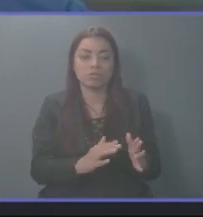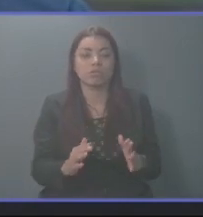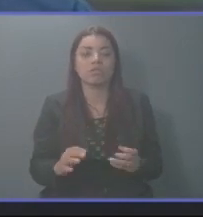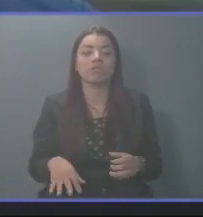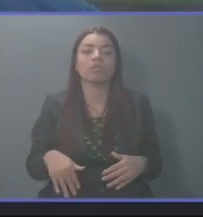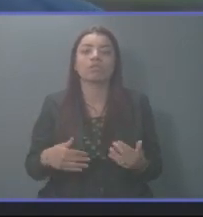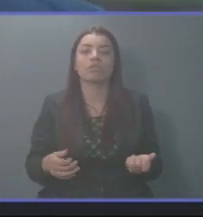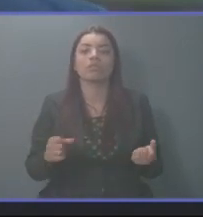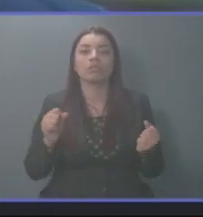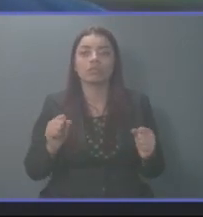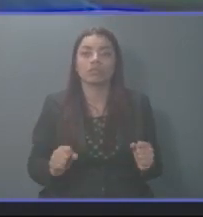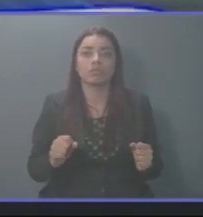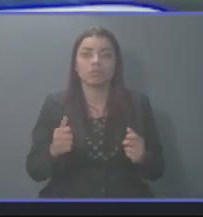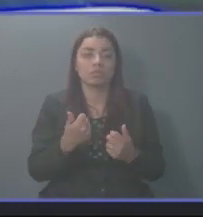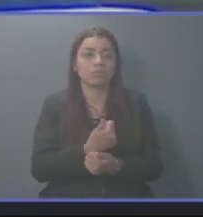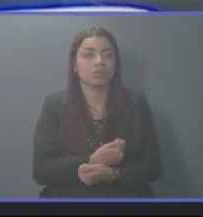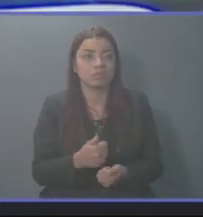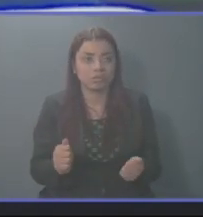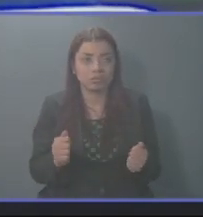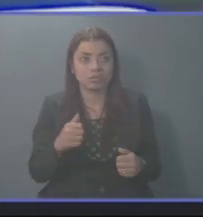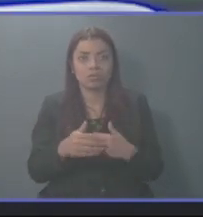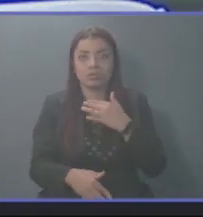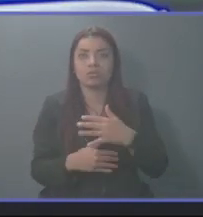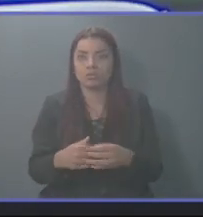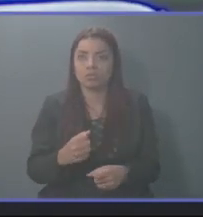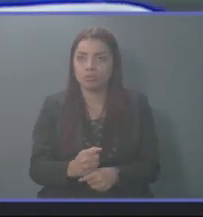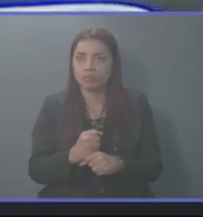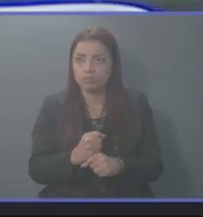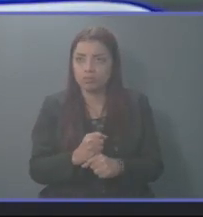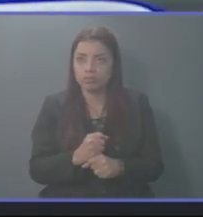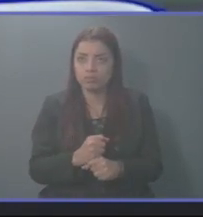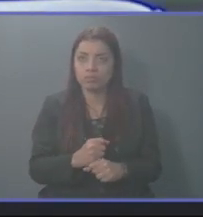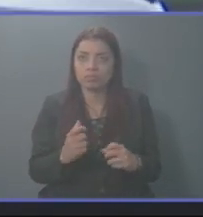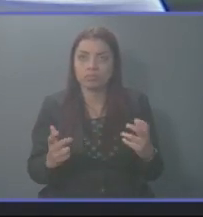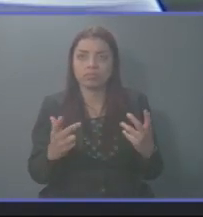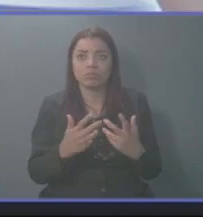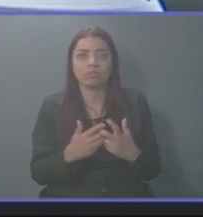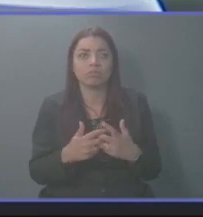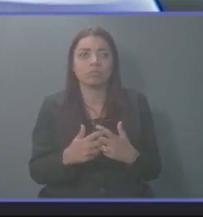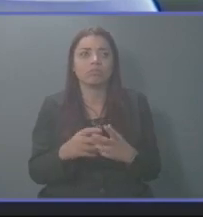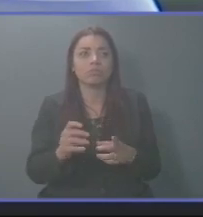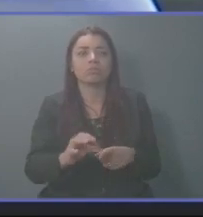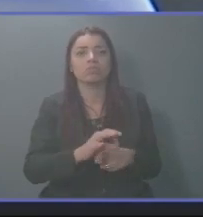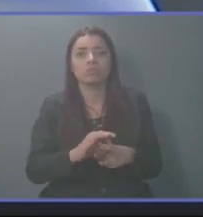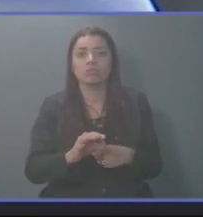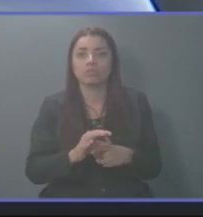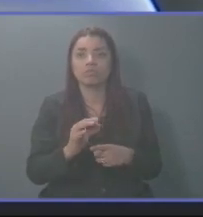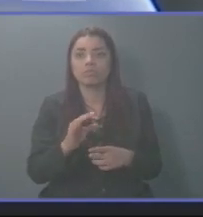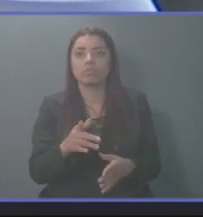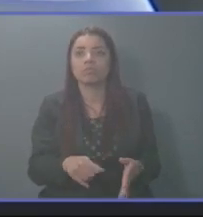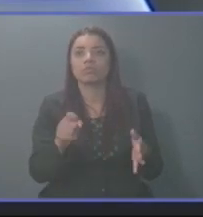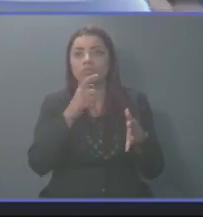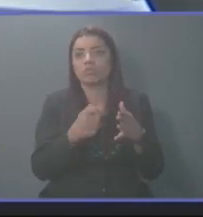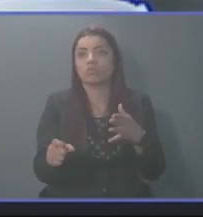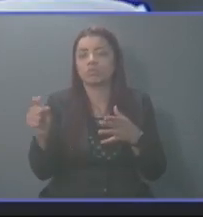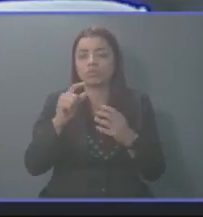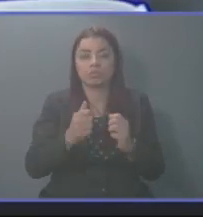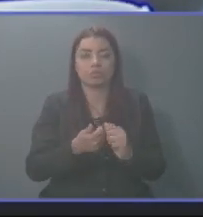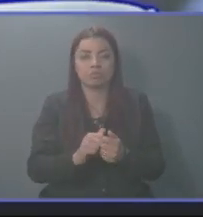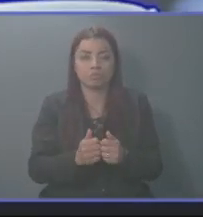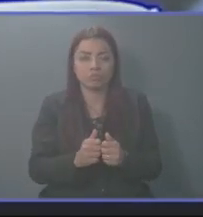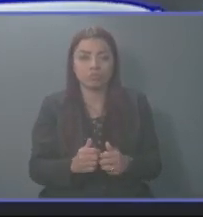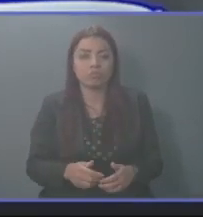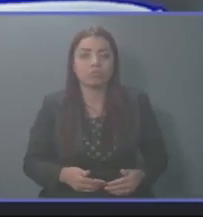sin limitar su autonomía, dote de certeza jurídica la composición y funcionamiento de dichos organismos deportivos.